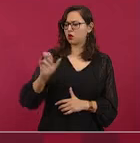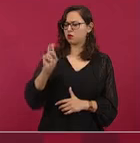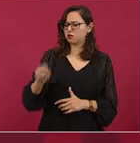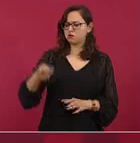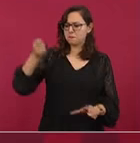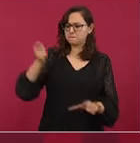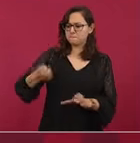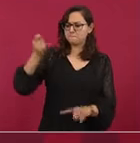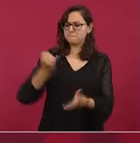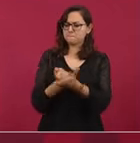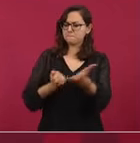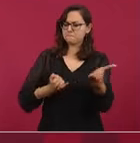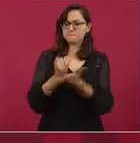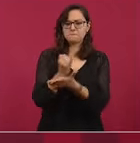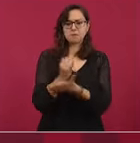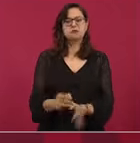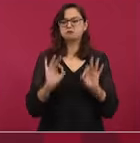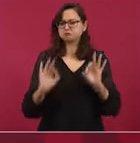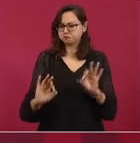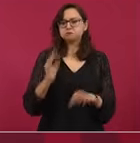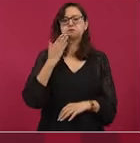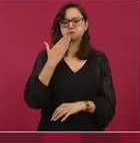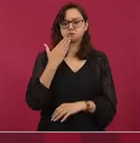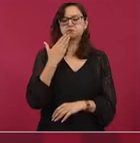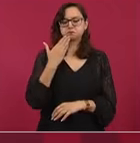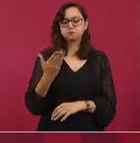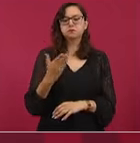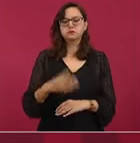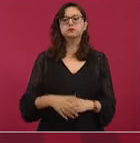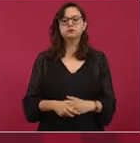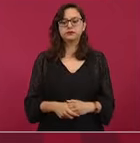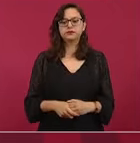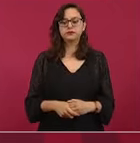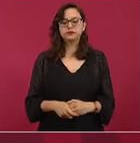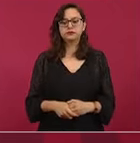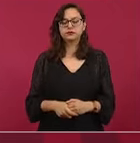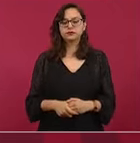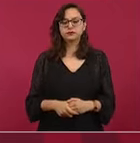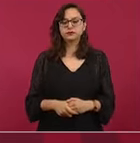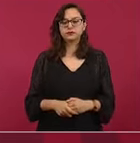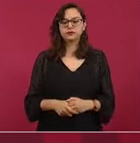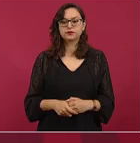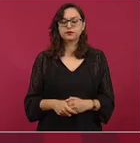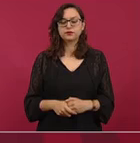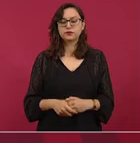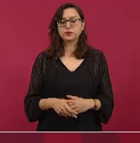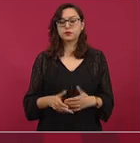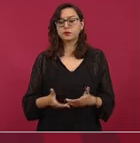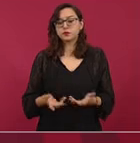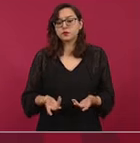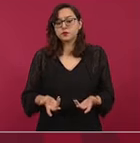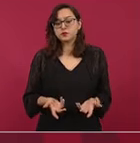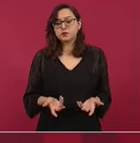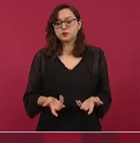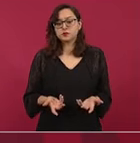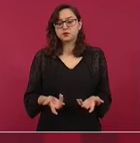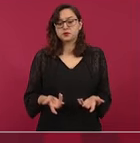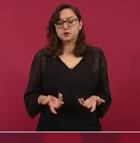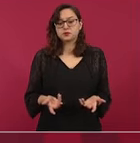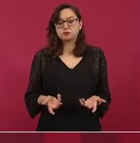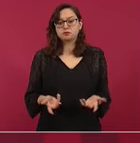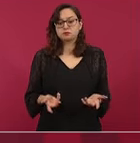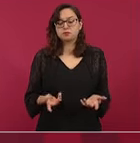por la Corte y creo que es